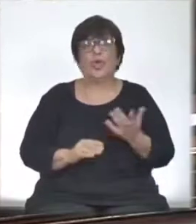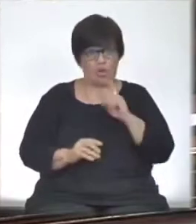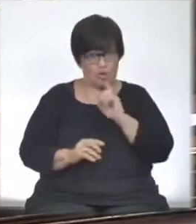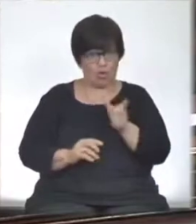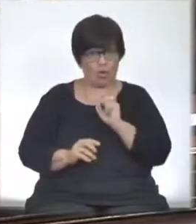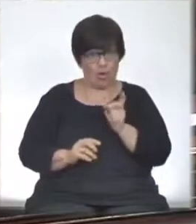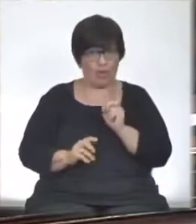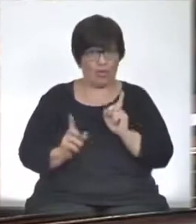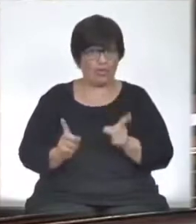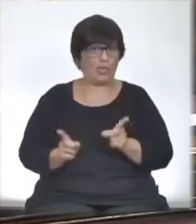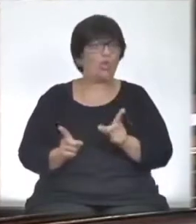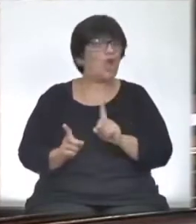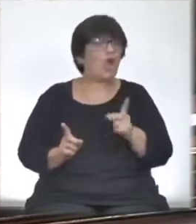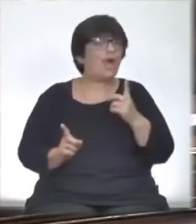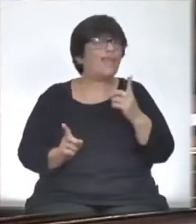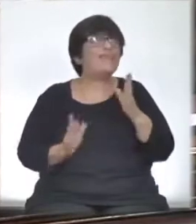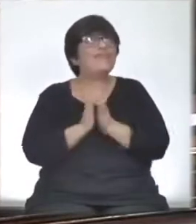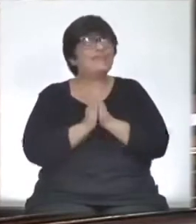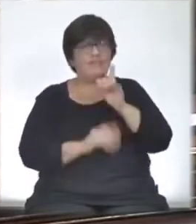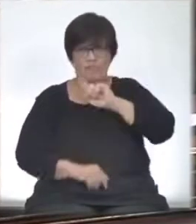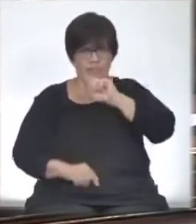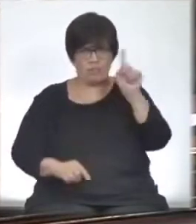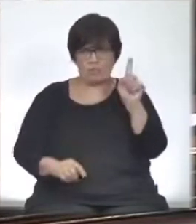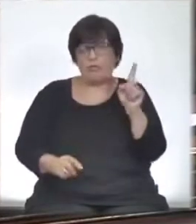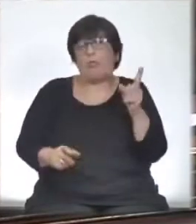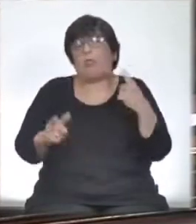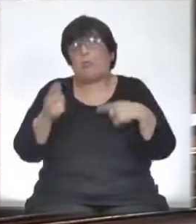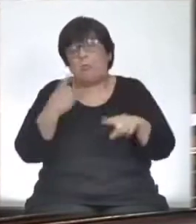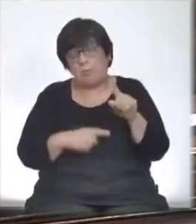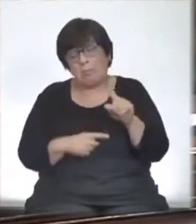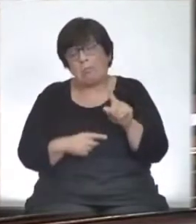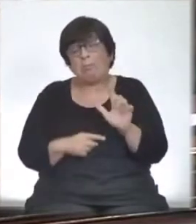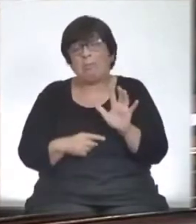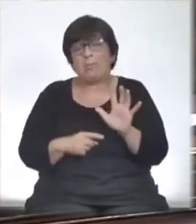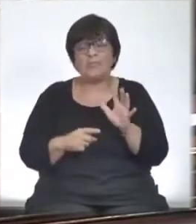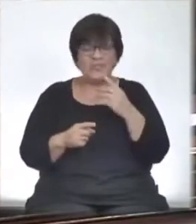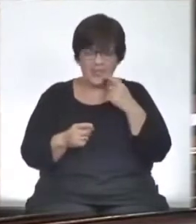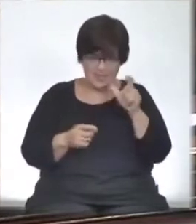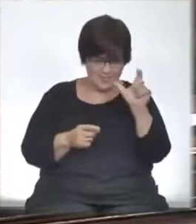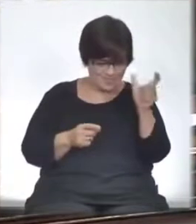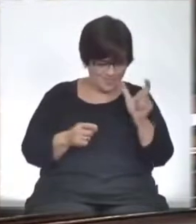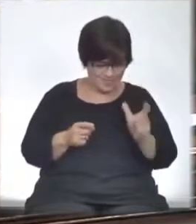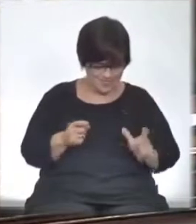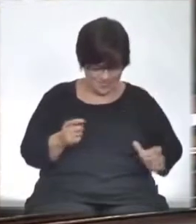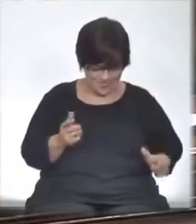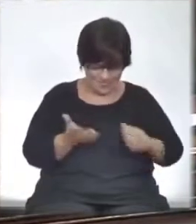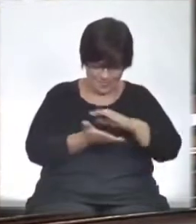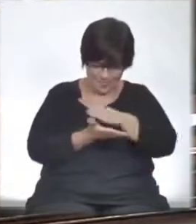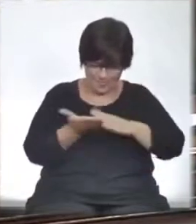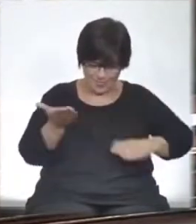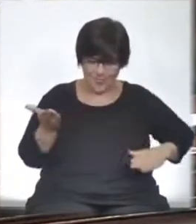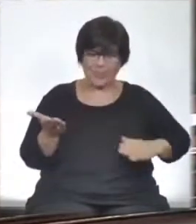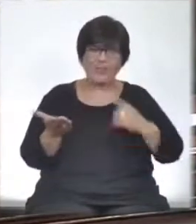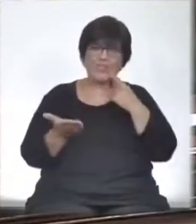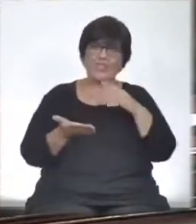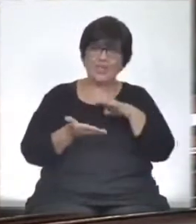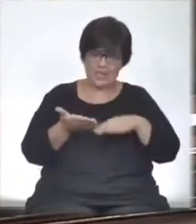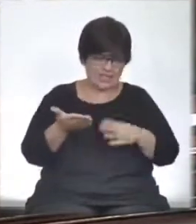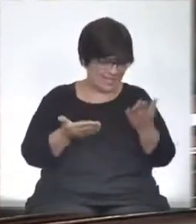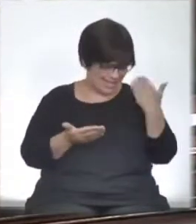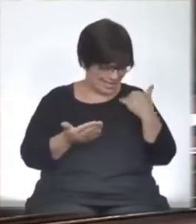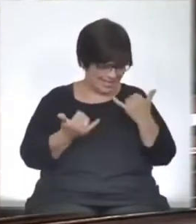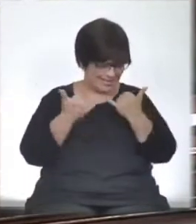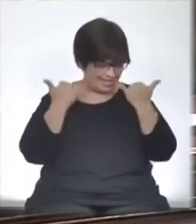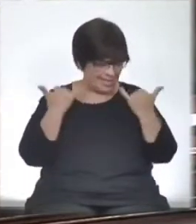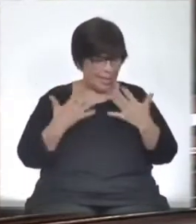colorado, no era creyente. Sin embargo, tiene unos versos que yo los leía días pasados y me